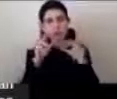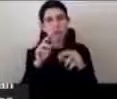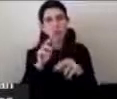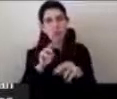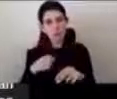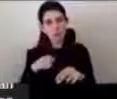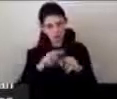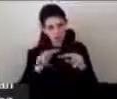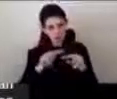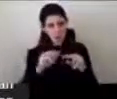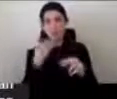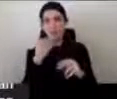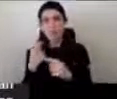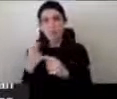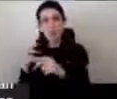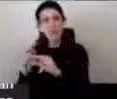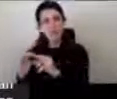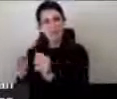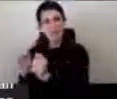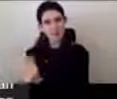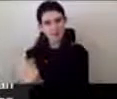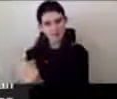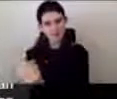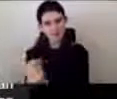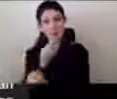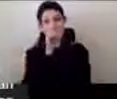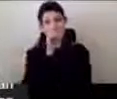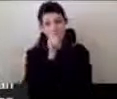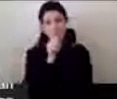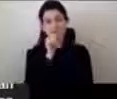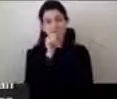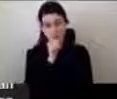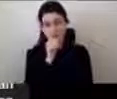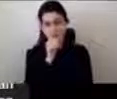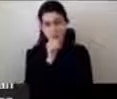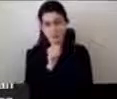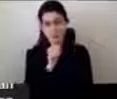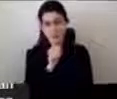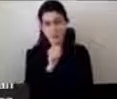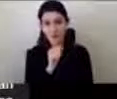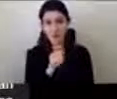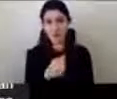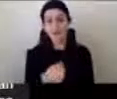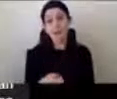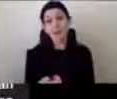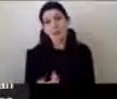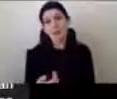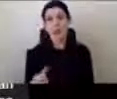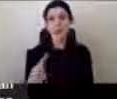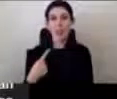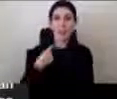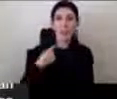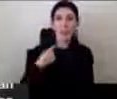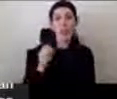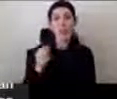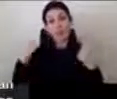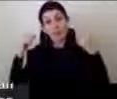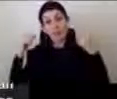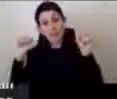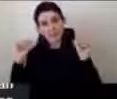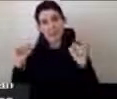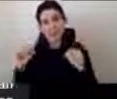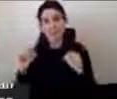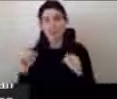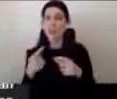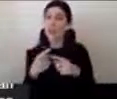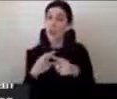compañeros. Tolerancia frente al resultado del juego, que es perder o ganar. Y otros títulos que recomiendo en